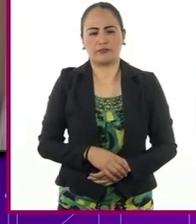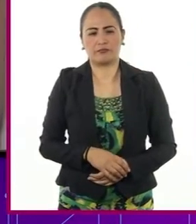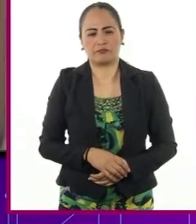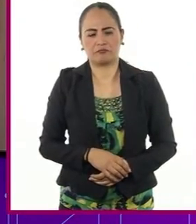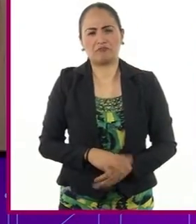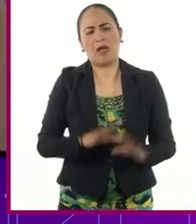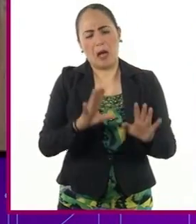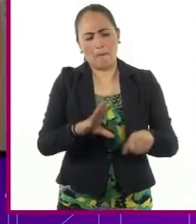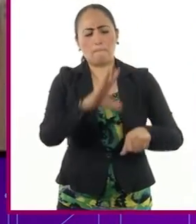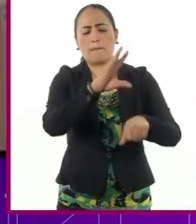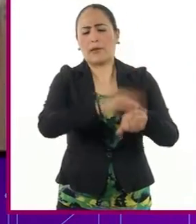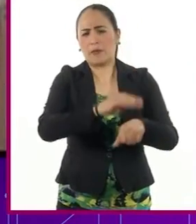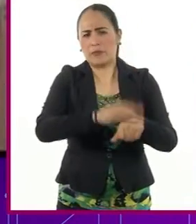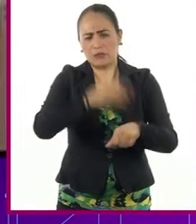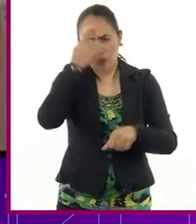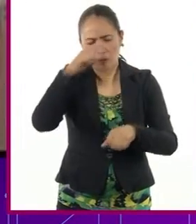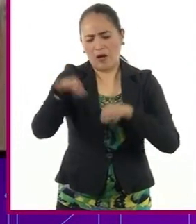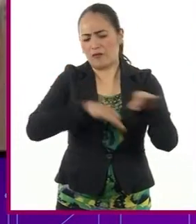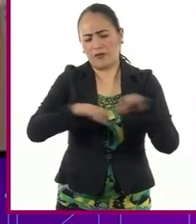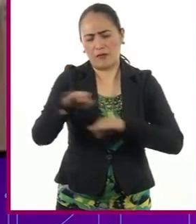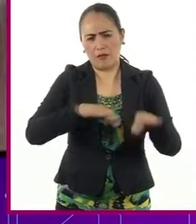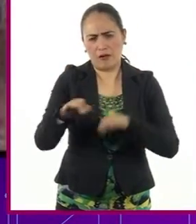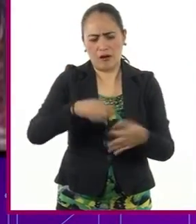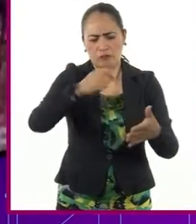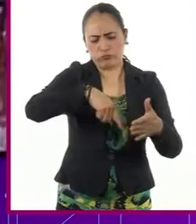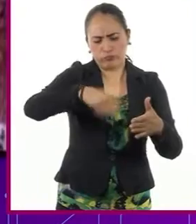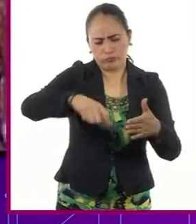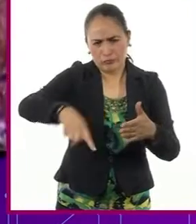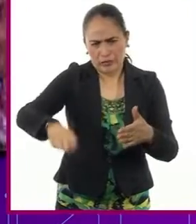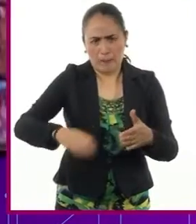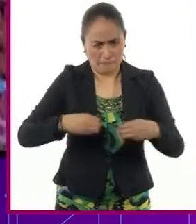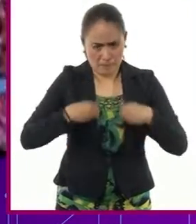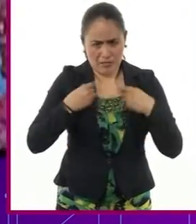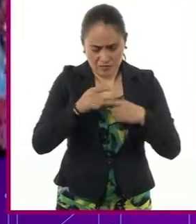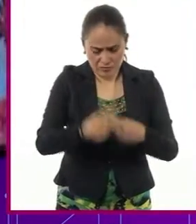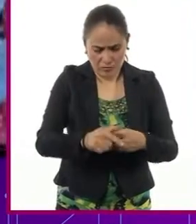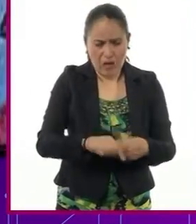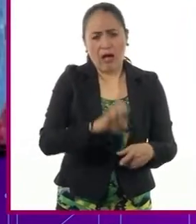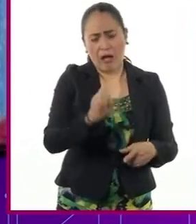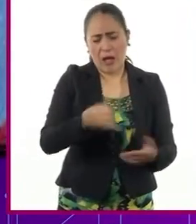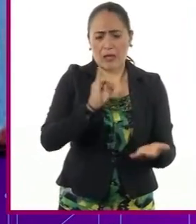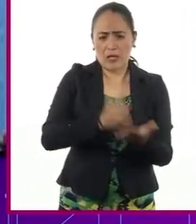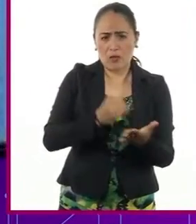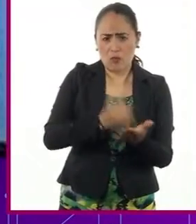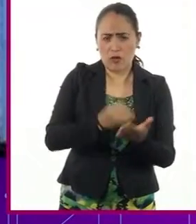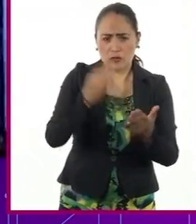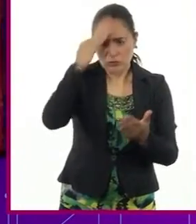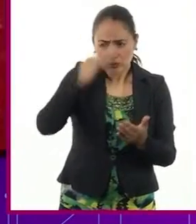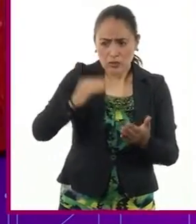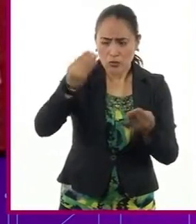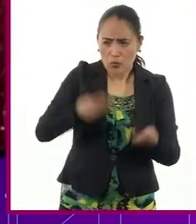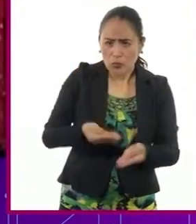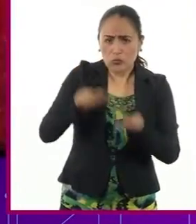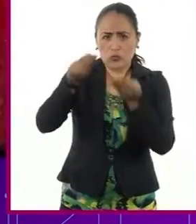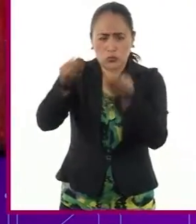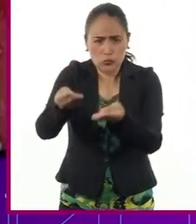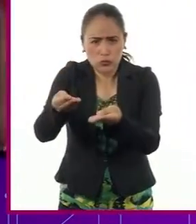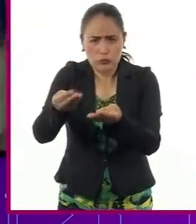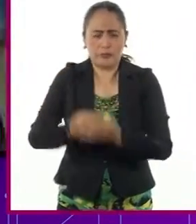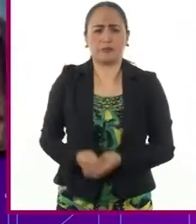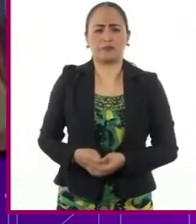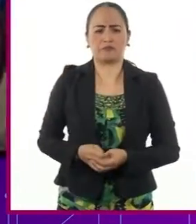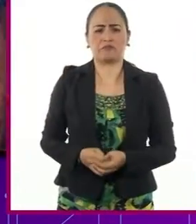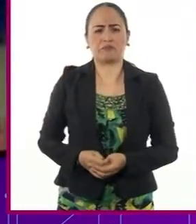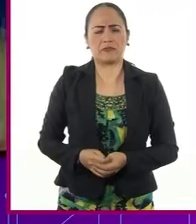sus propias tierras y subsistir, le pagaban un tributo a sus señores llamados